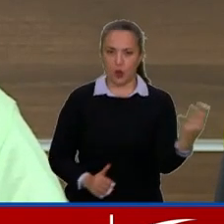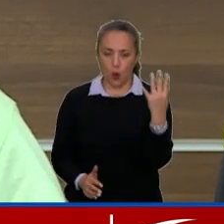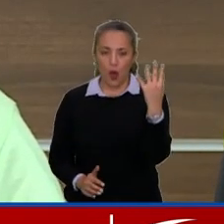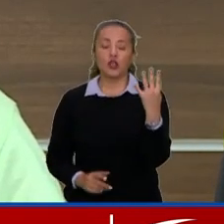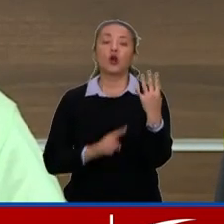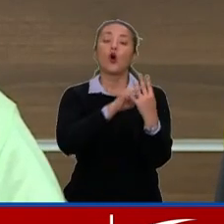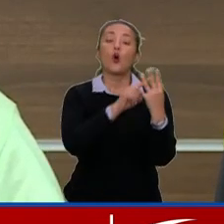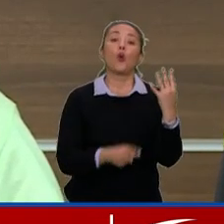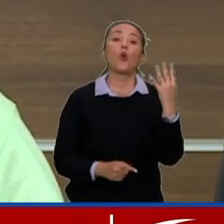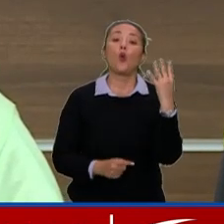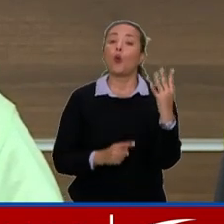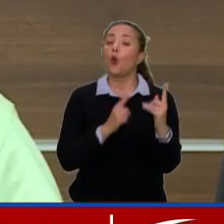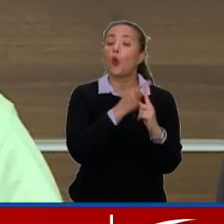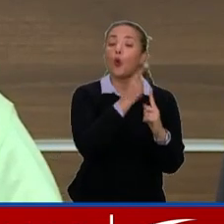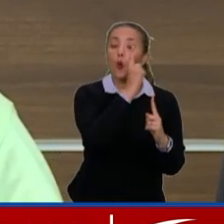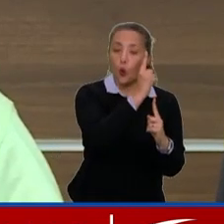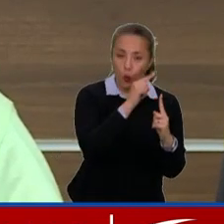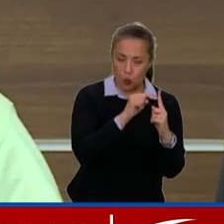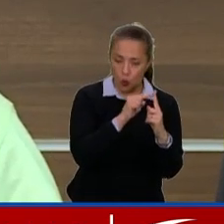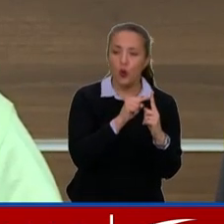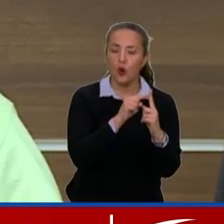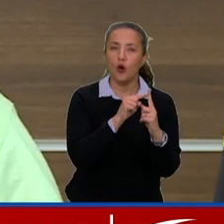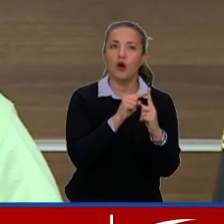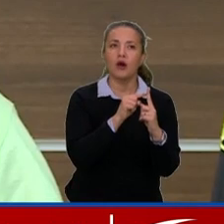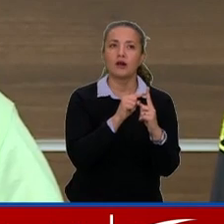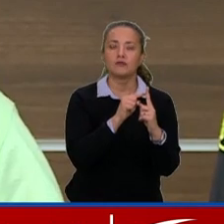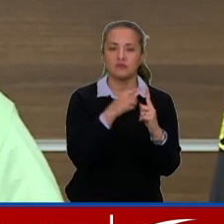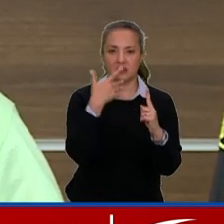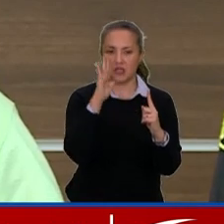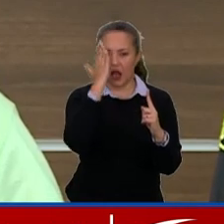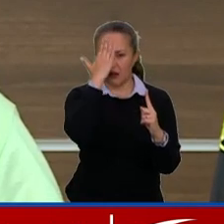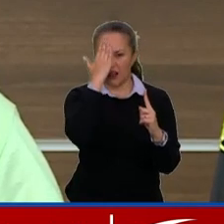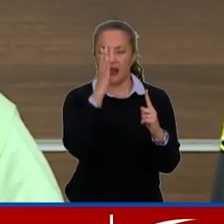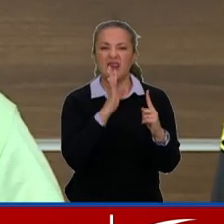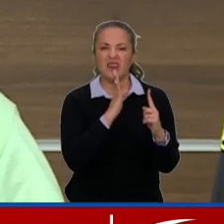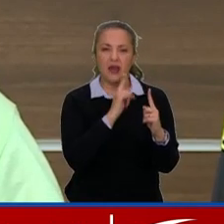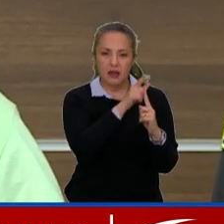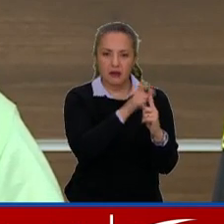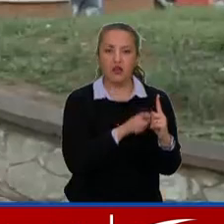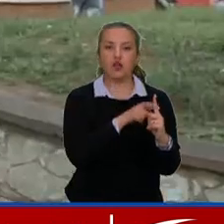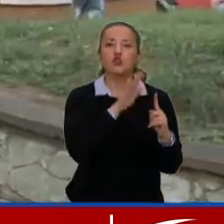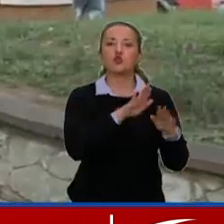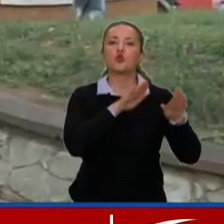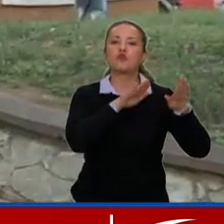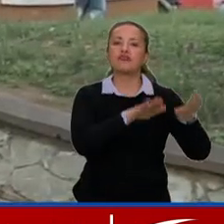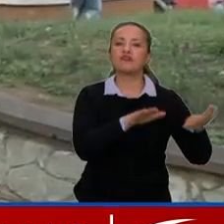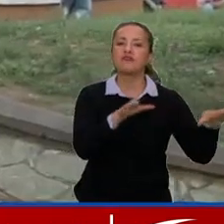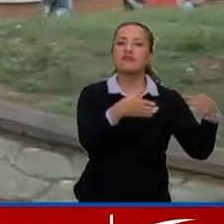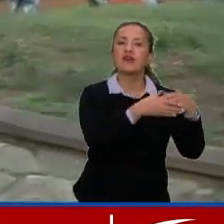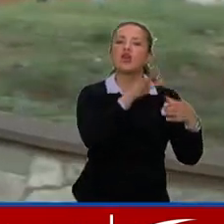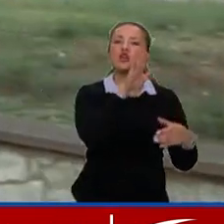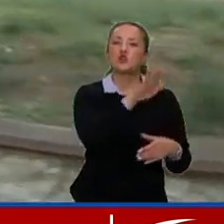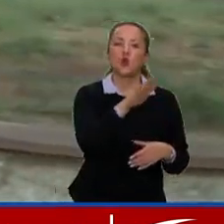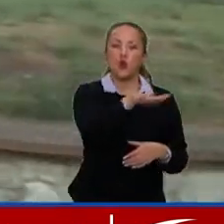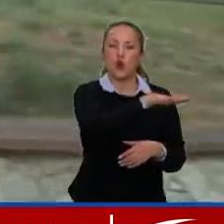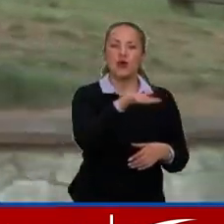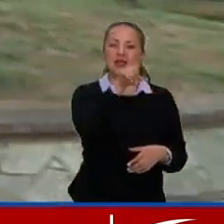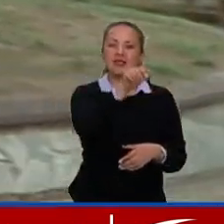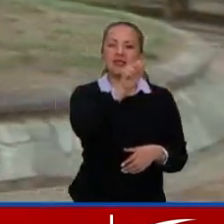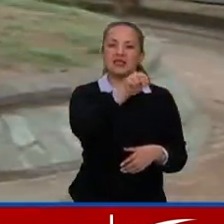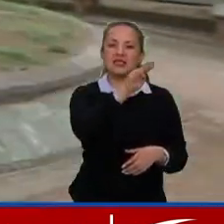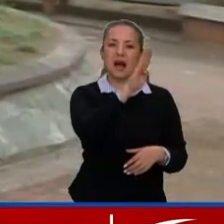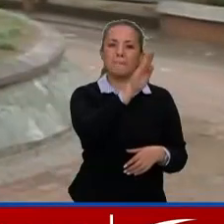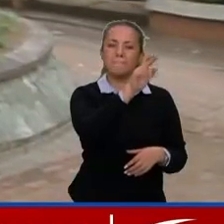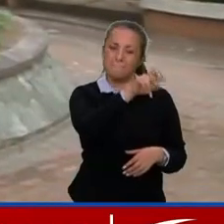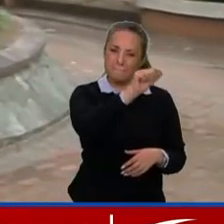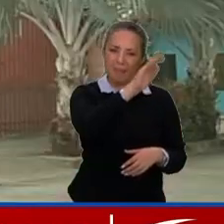Uno de ellos está identificado, es un representante de barequeros de ahí, de San Pablo. La única